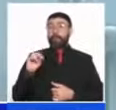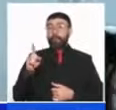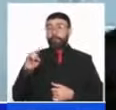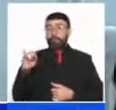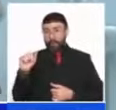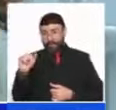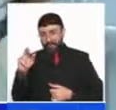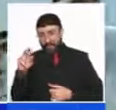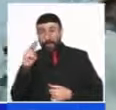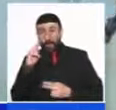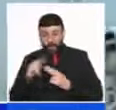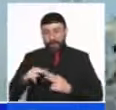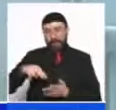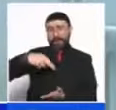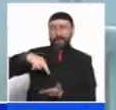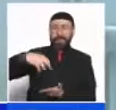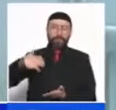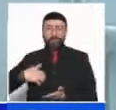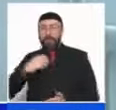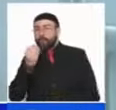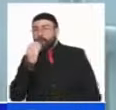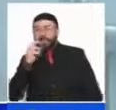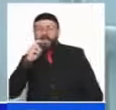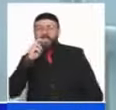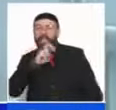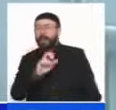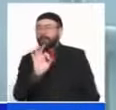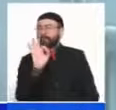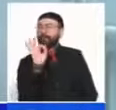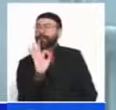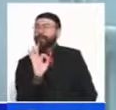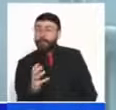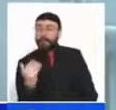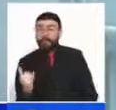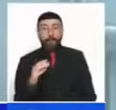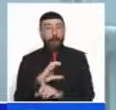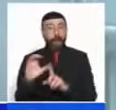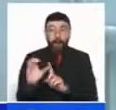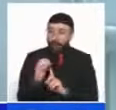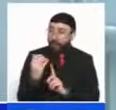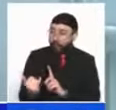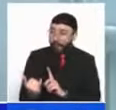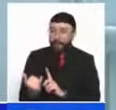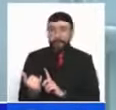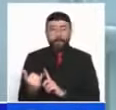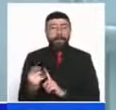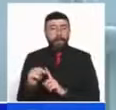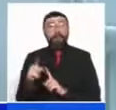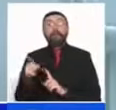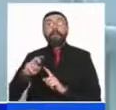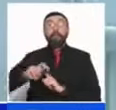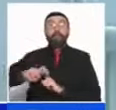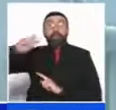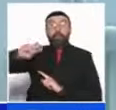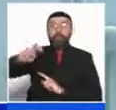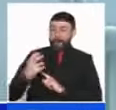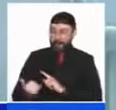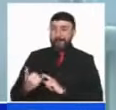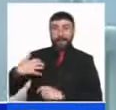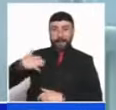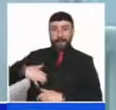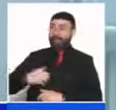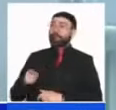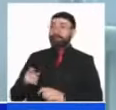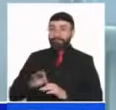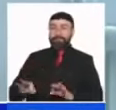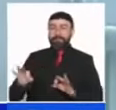buena carne, para conocer toda nuestra cultura que es muy rica, y por supuesto también, ¿por qué no?, el norte, que es otro lugar muy importante de Argentina,